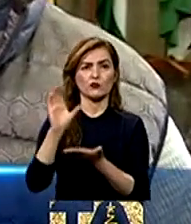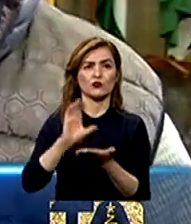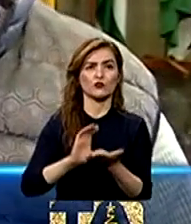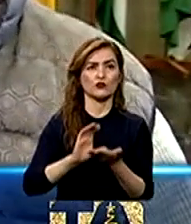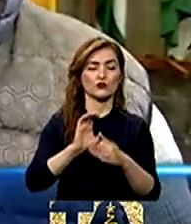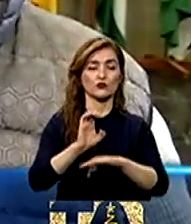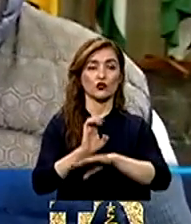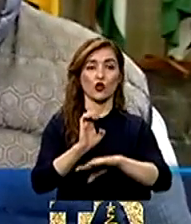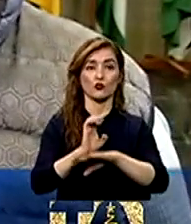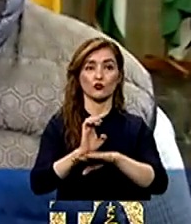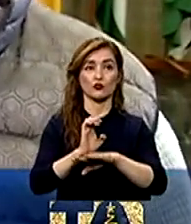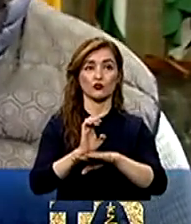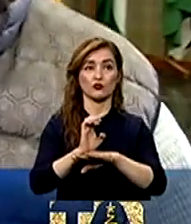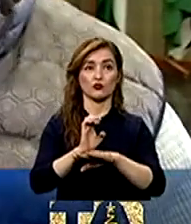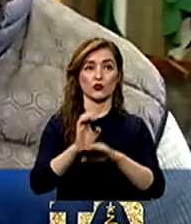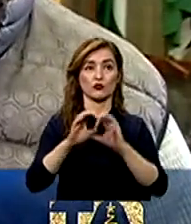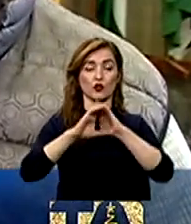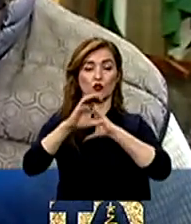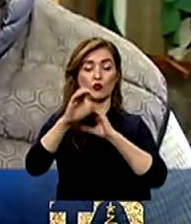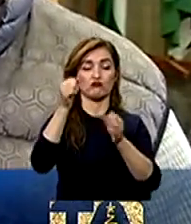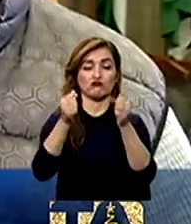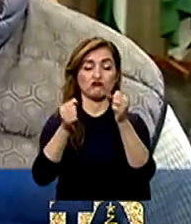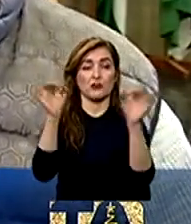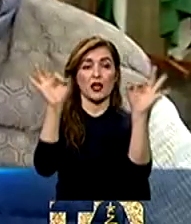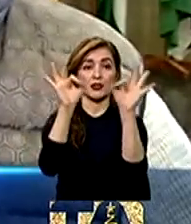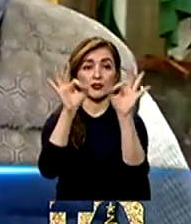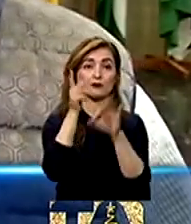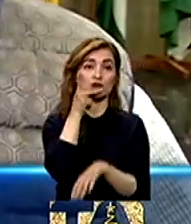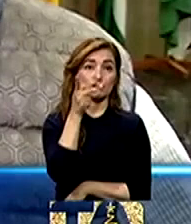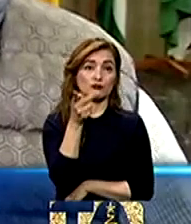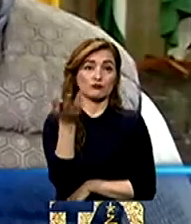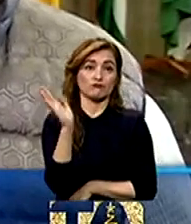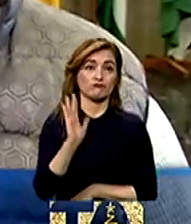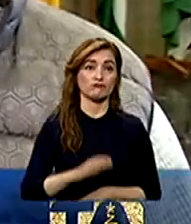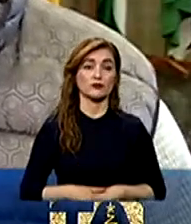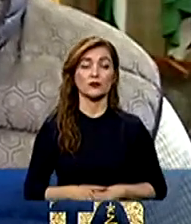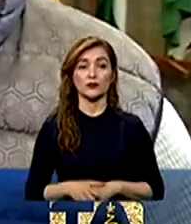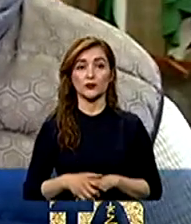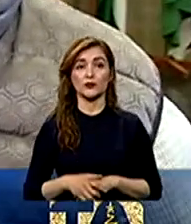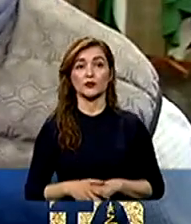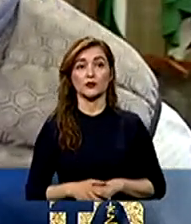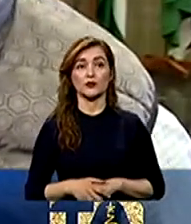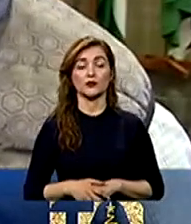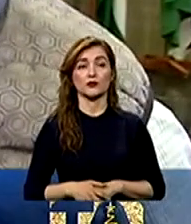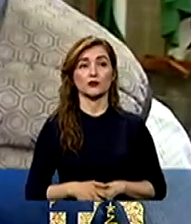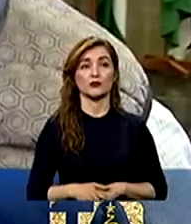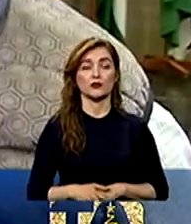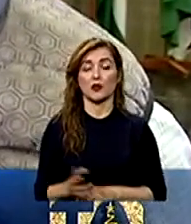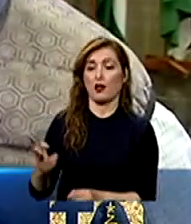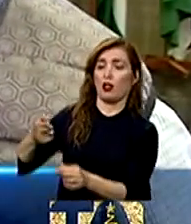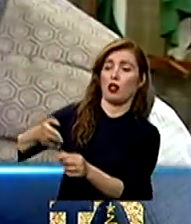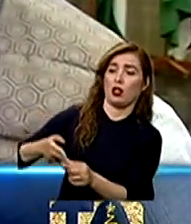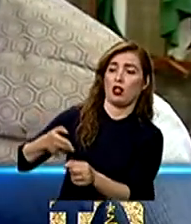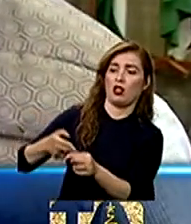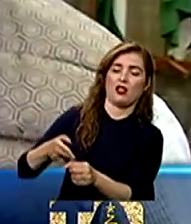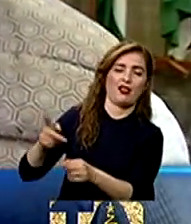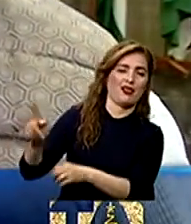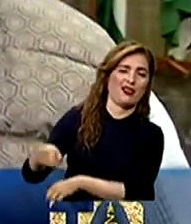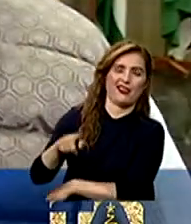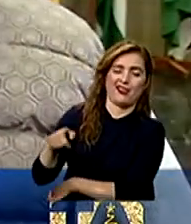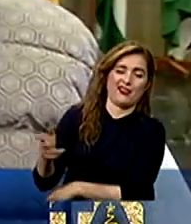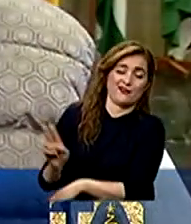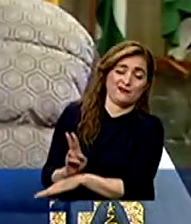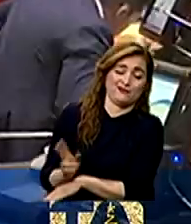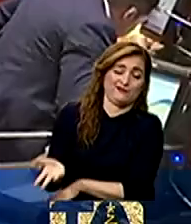del Ecuador tenga transporte eléctrico público. Y de tal manera nosotros podamos prescindir del consumo de